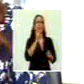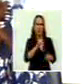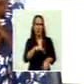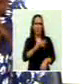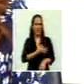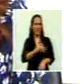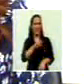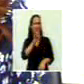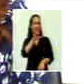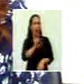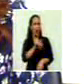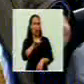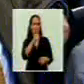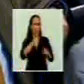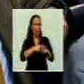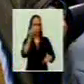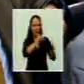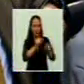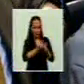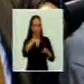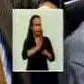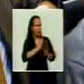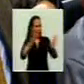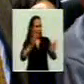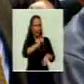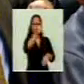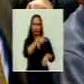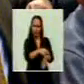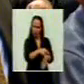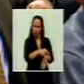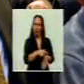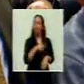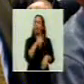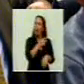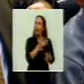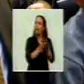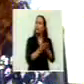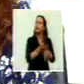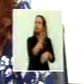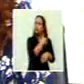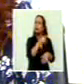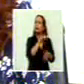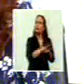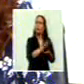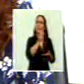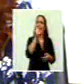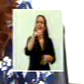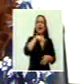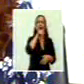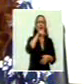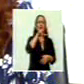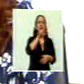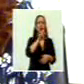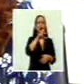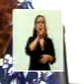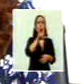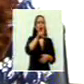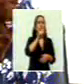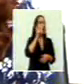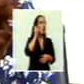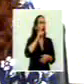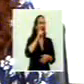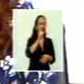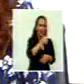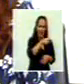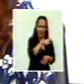del año, se graduó en licenciatura en el 78 y el doctorado en el 84 en la Antropología en la Facultad de Ciencias Naturales y Museo de la